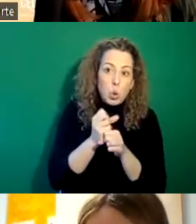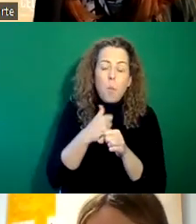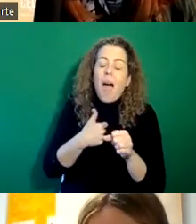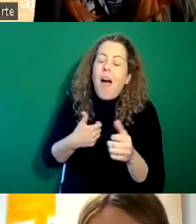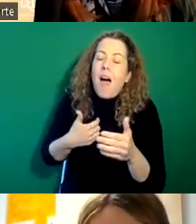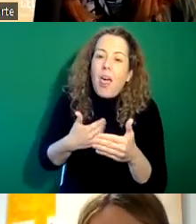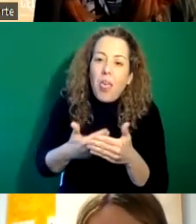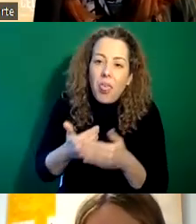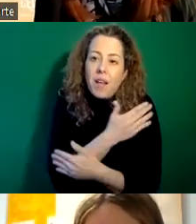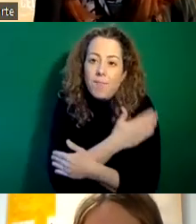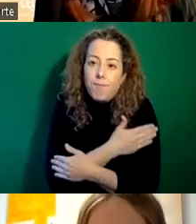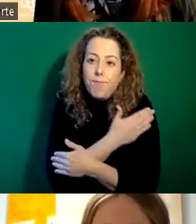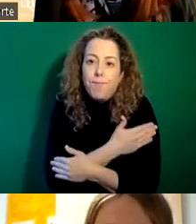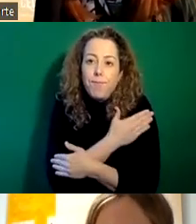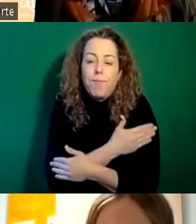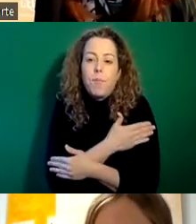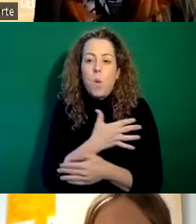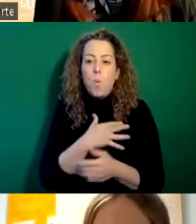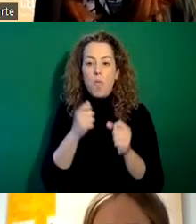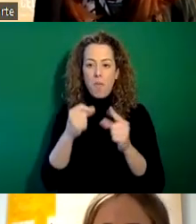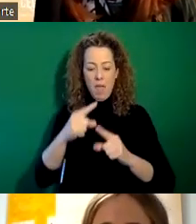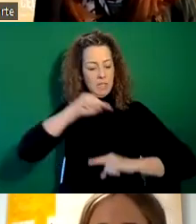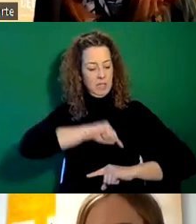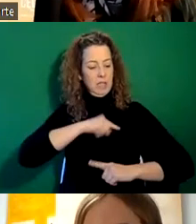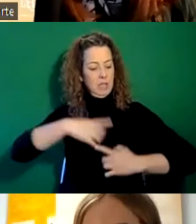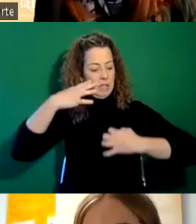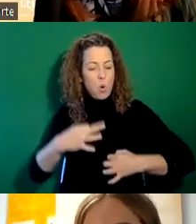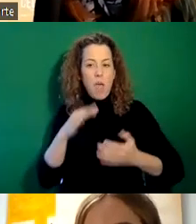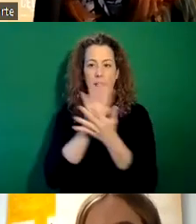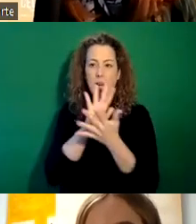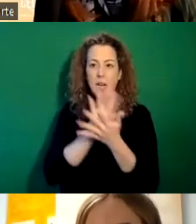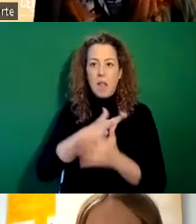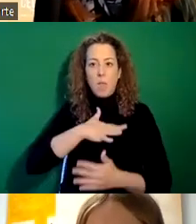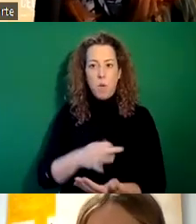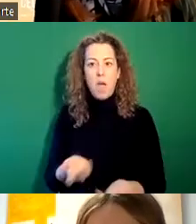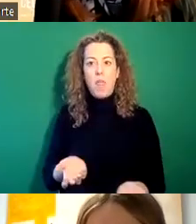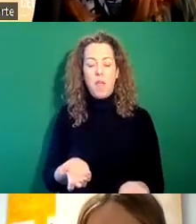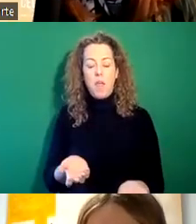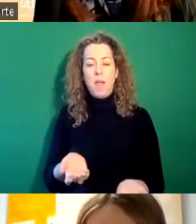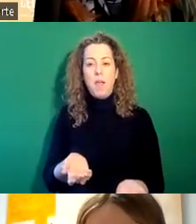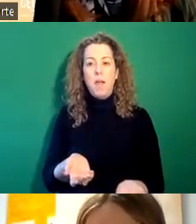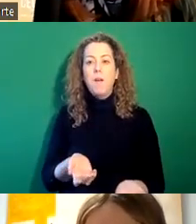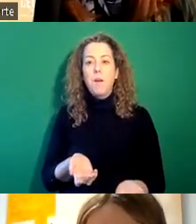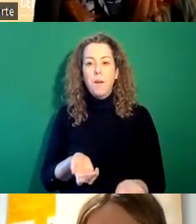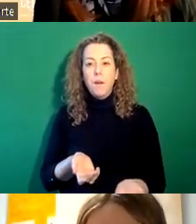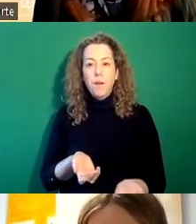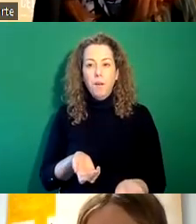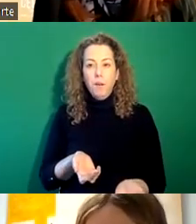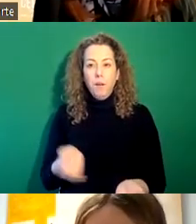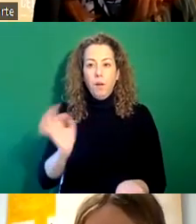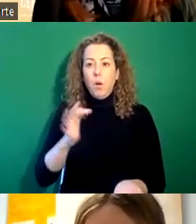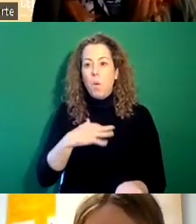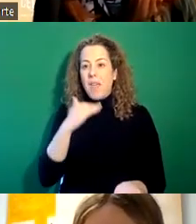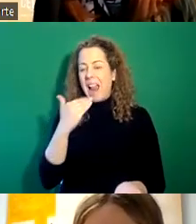le acaricies o le toques un brazo le da una seguridad y una tranquilidad. se pueden hacer cositas,